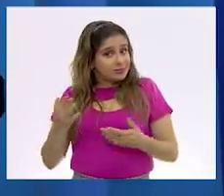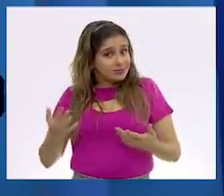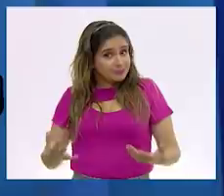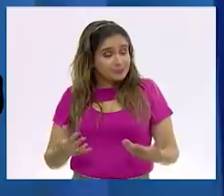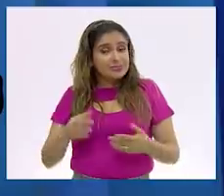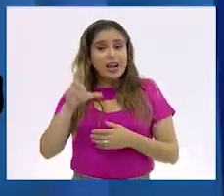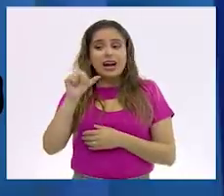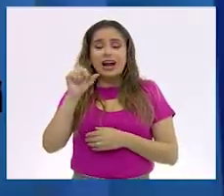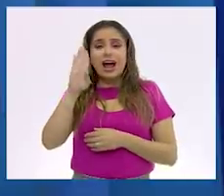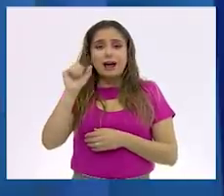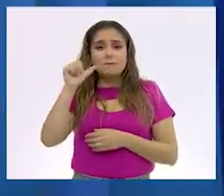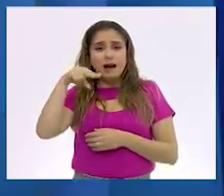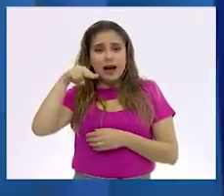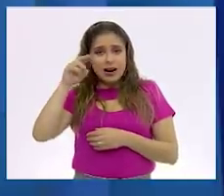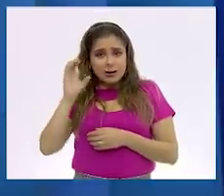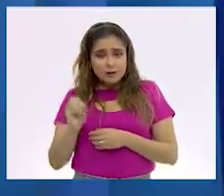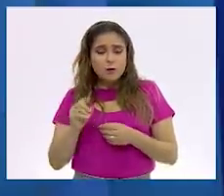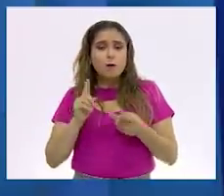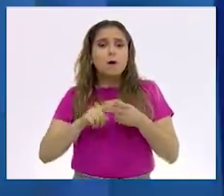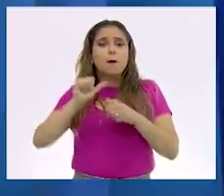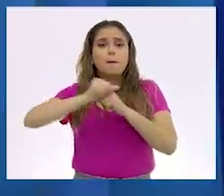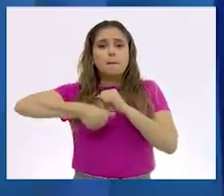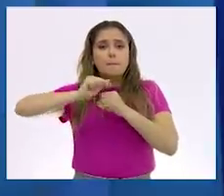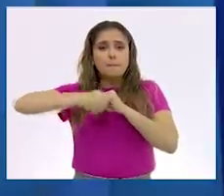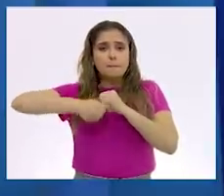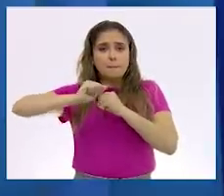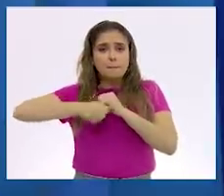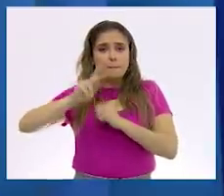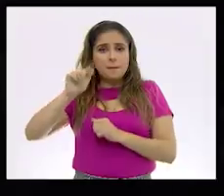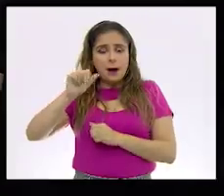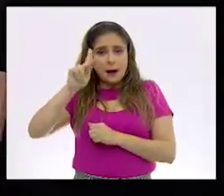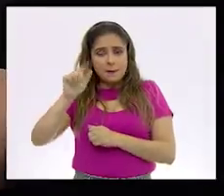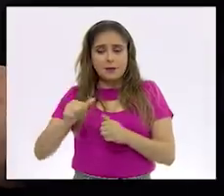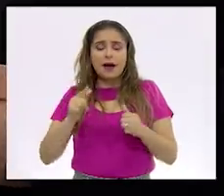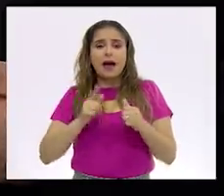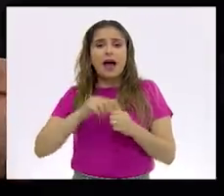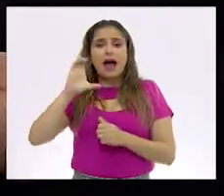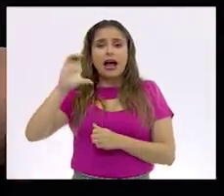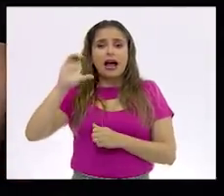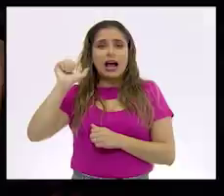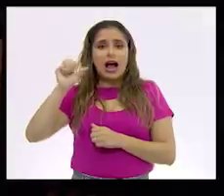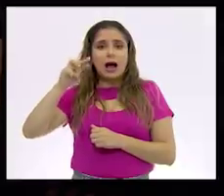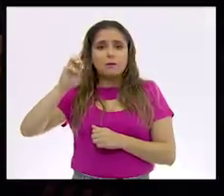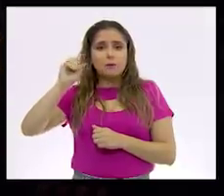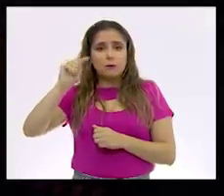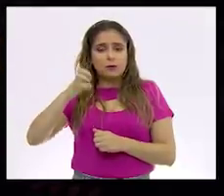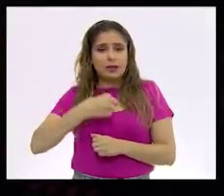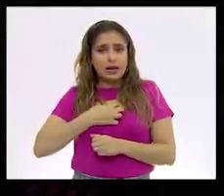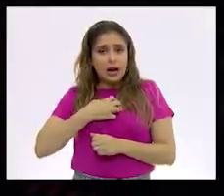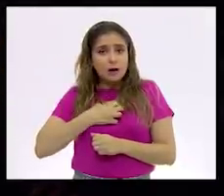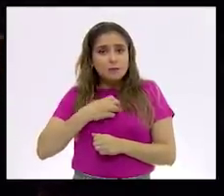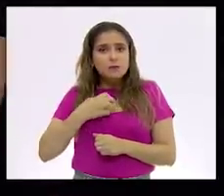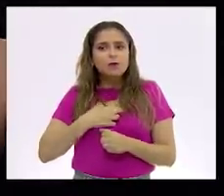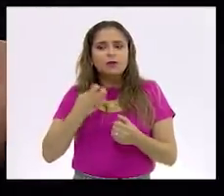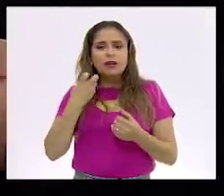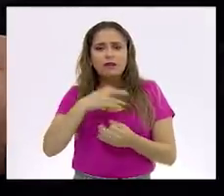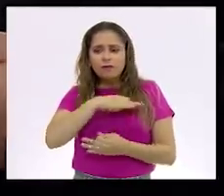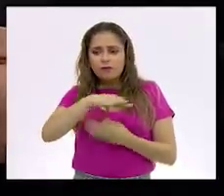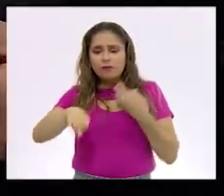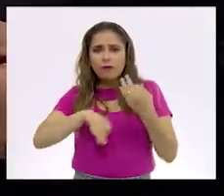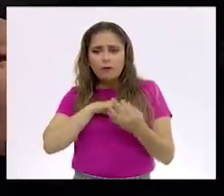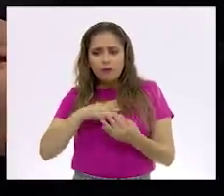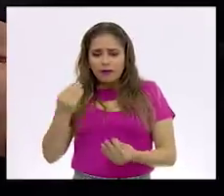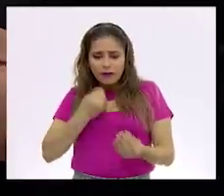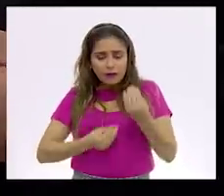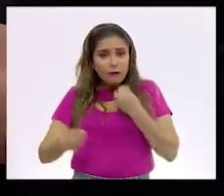Los rábanos, las papas y los camotes. Pues esa respuesta creo que es más